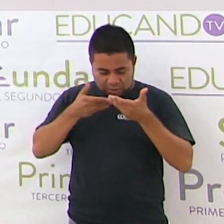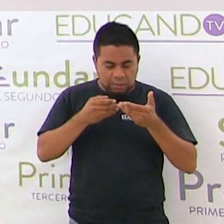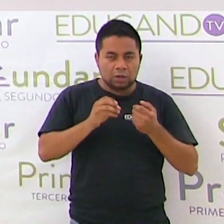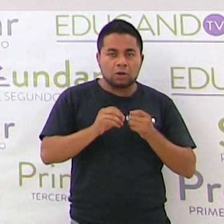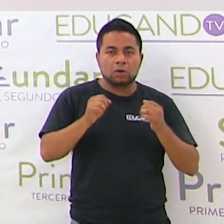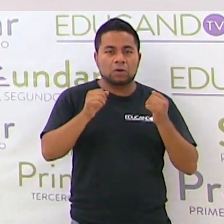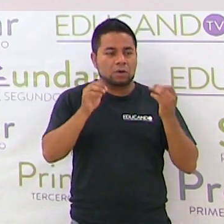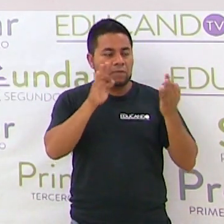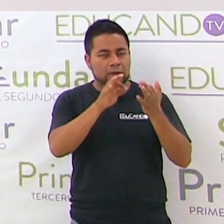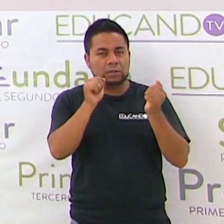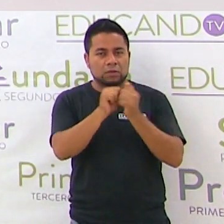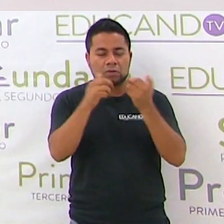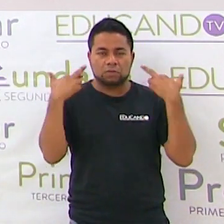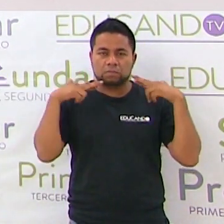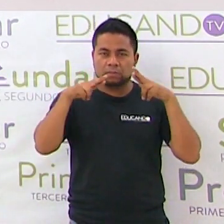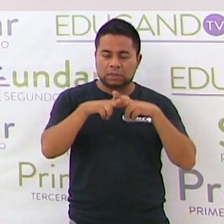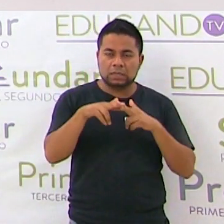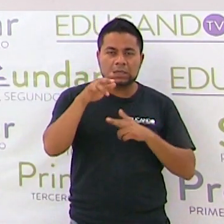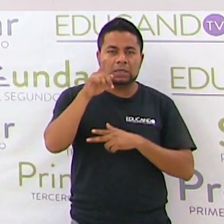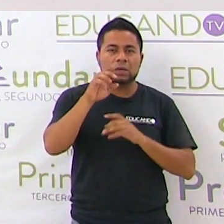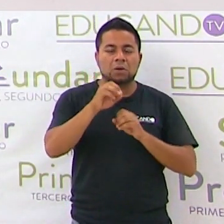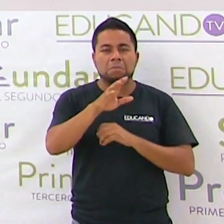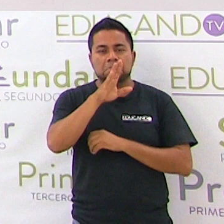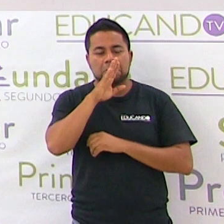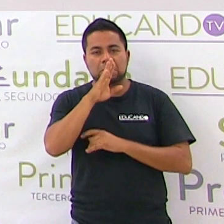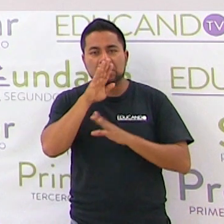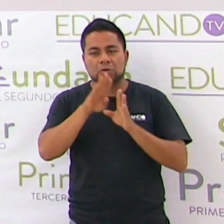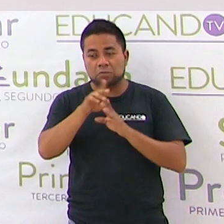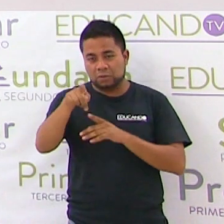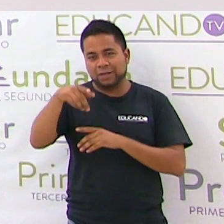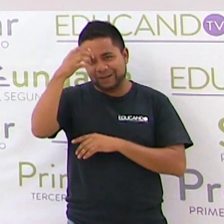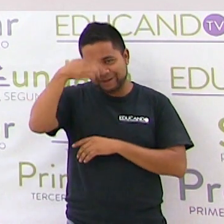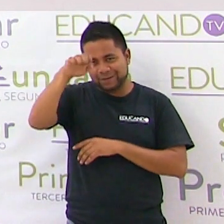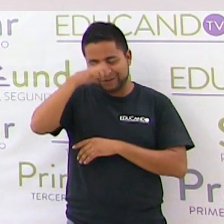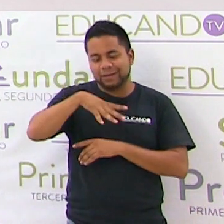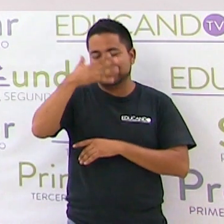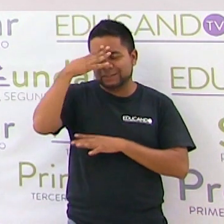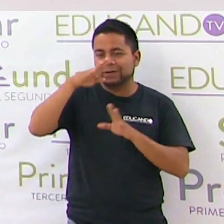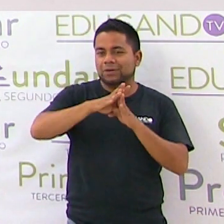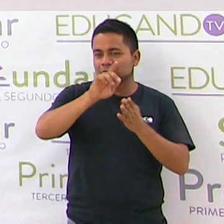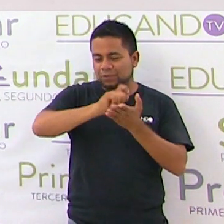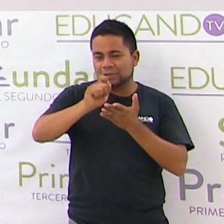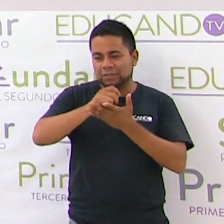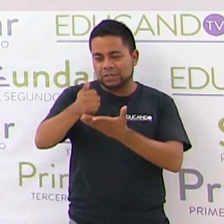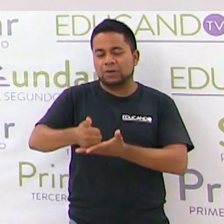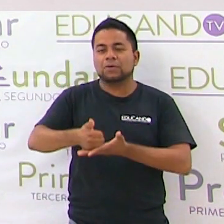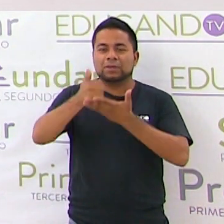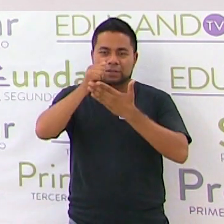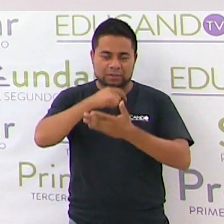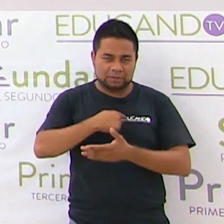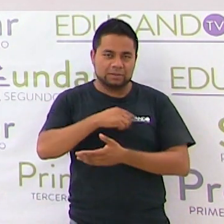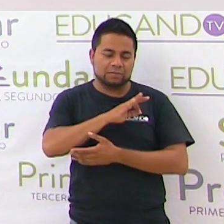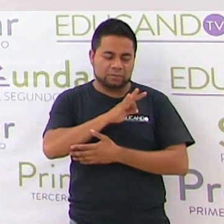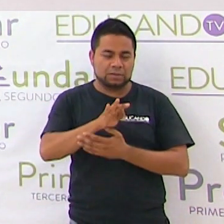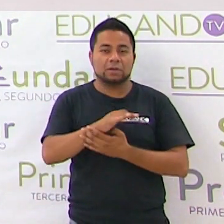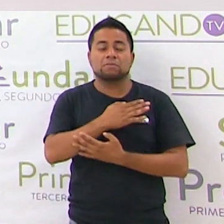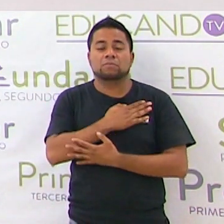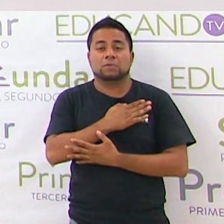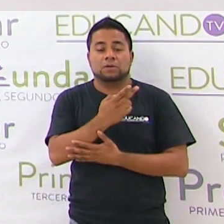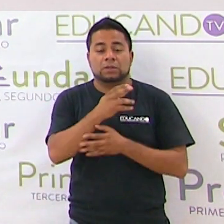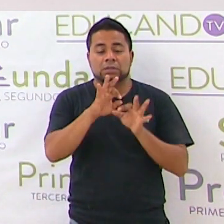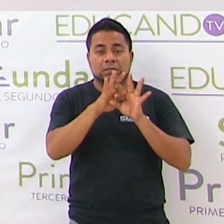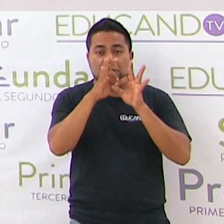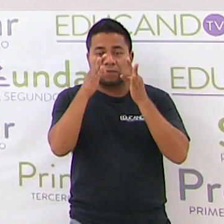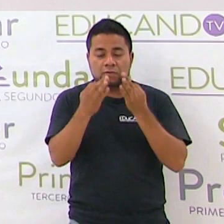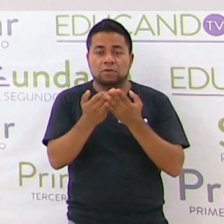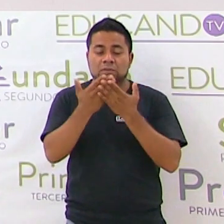maestra, con la mamá, con alguien que haya leído un poquito más que yo y que a lo mejor tiene más referencia, ¿verdad? Bueno, Entonces, de esta manera, niños,